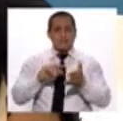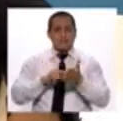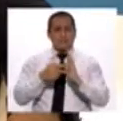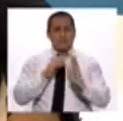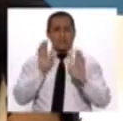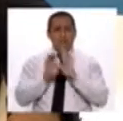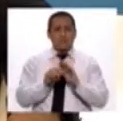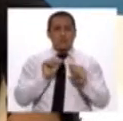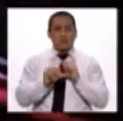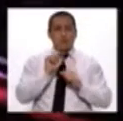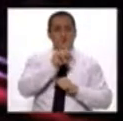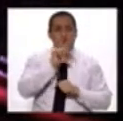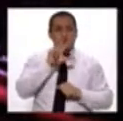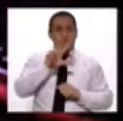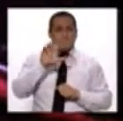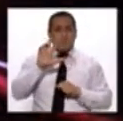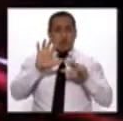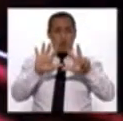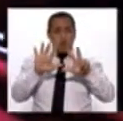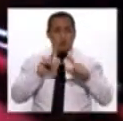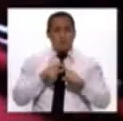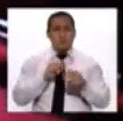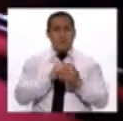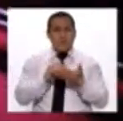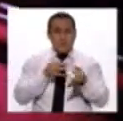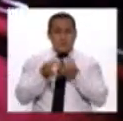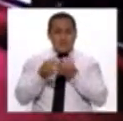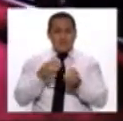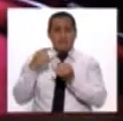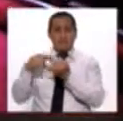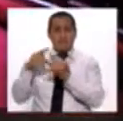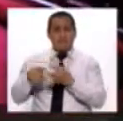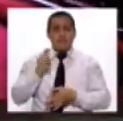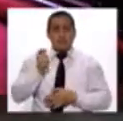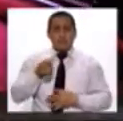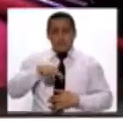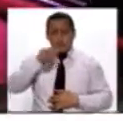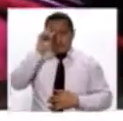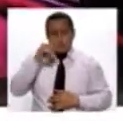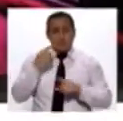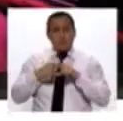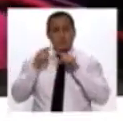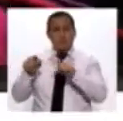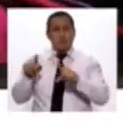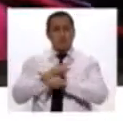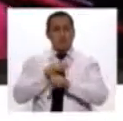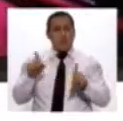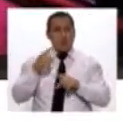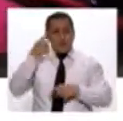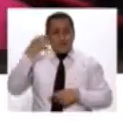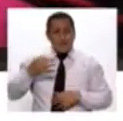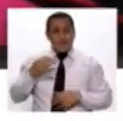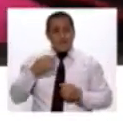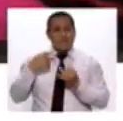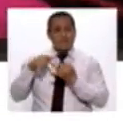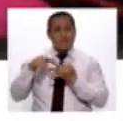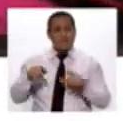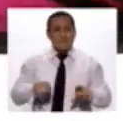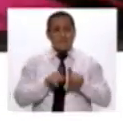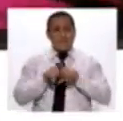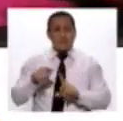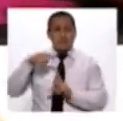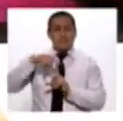artículo 138 circunscribe esta potestad a los jueces de la República y por lo tanto no considera, entre otros, a